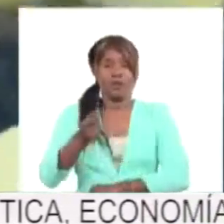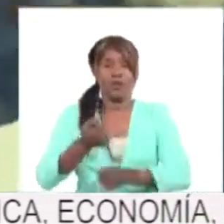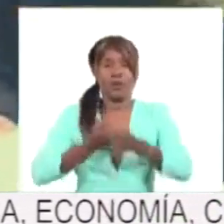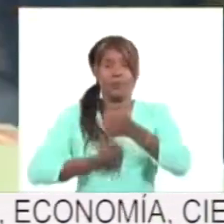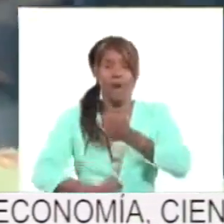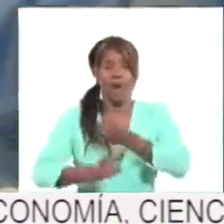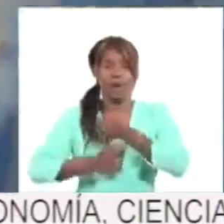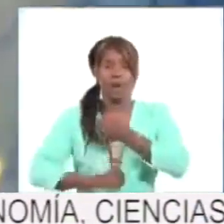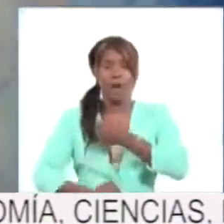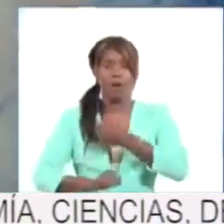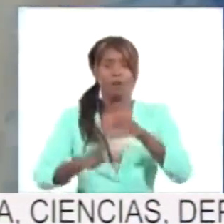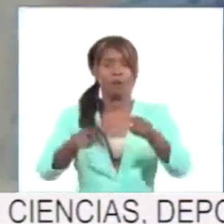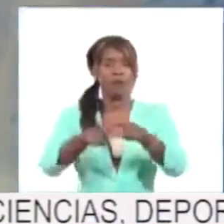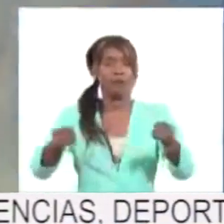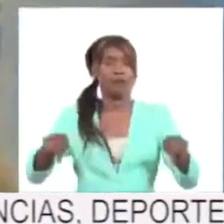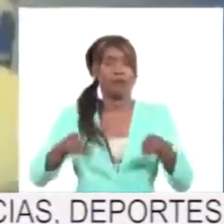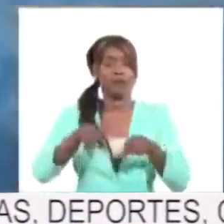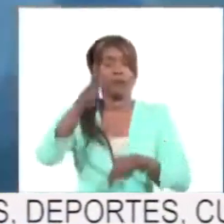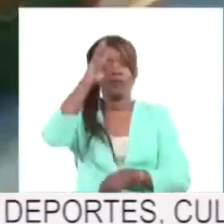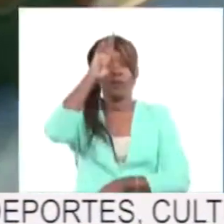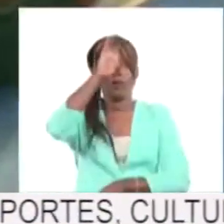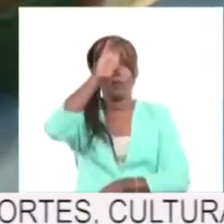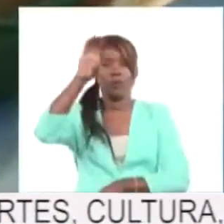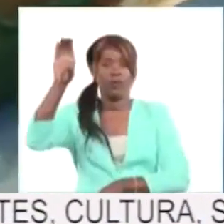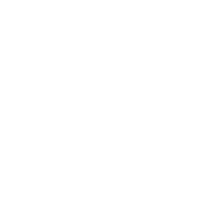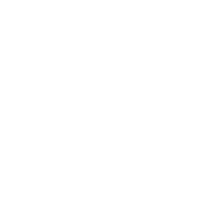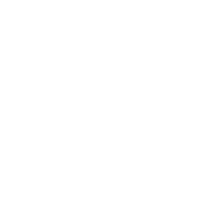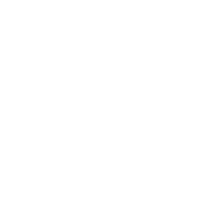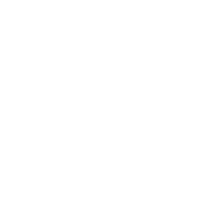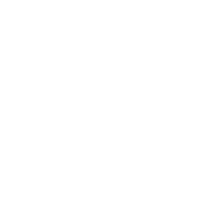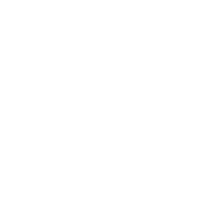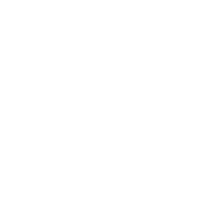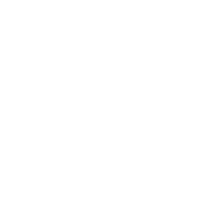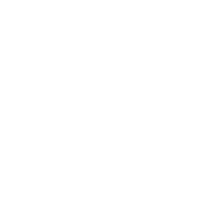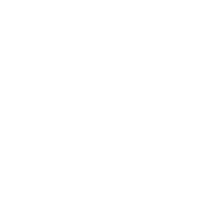y Ana Gloria González prensa latina televisión